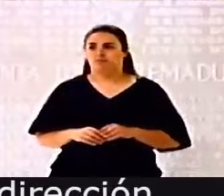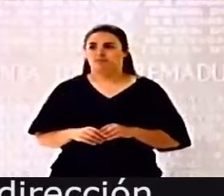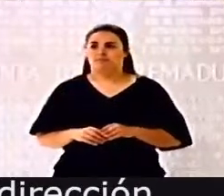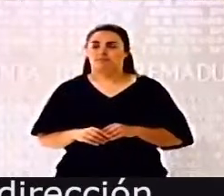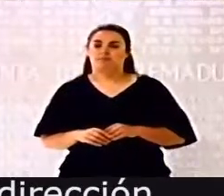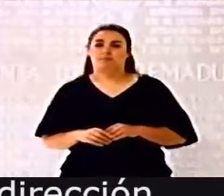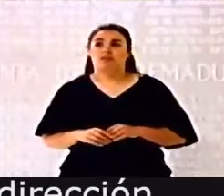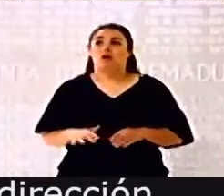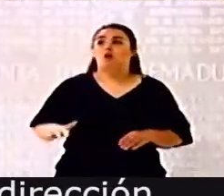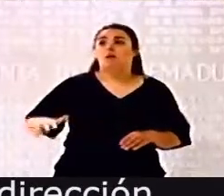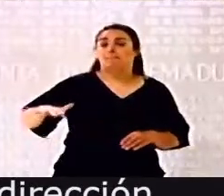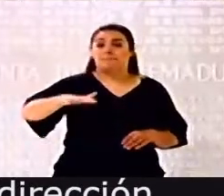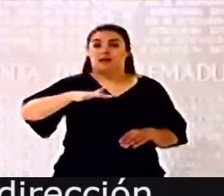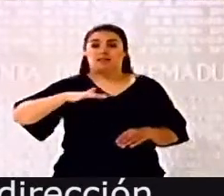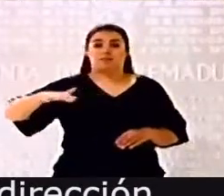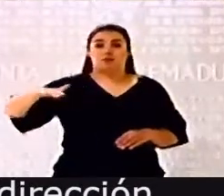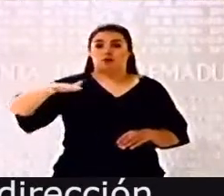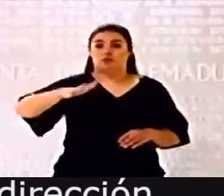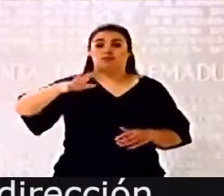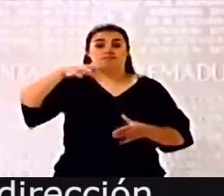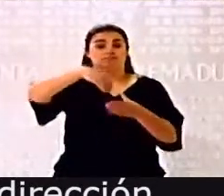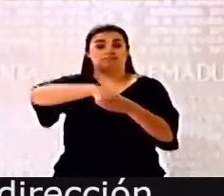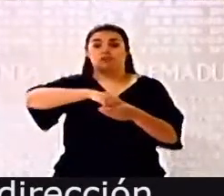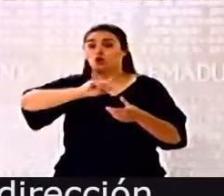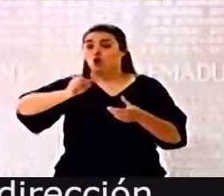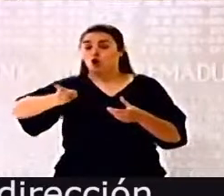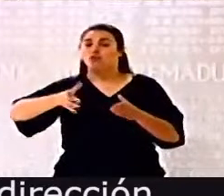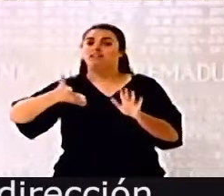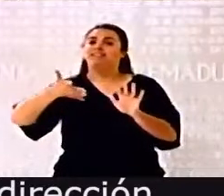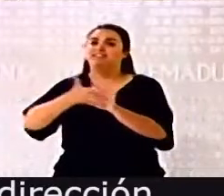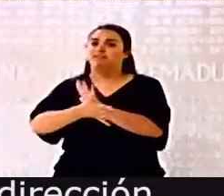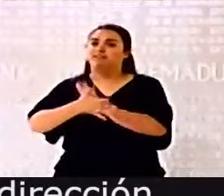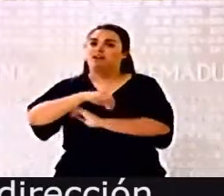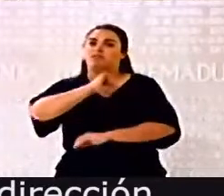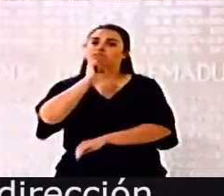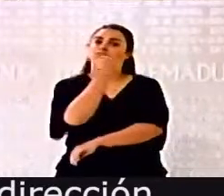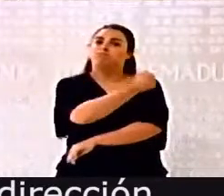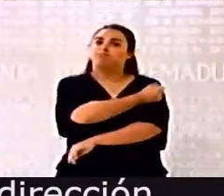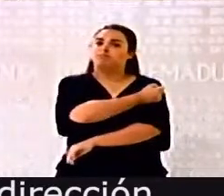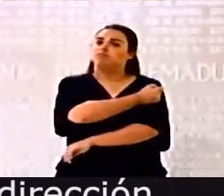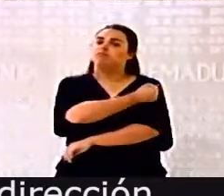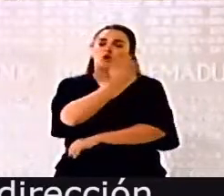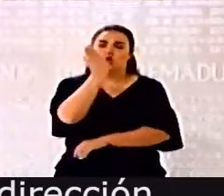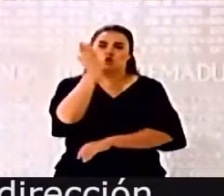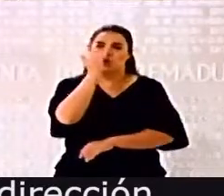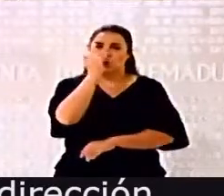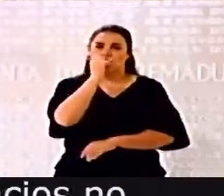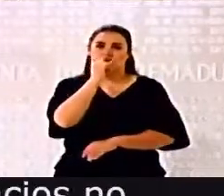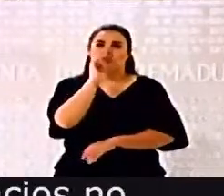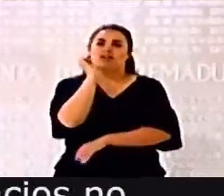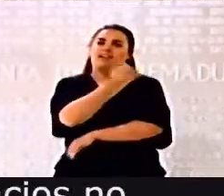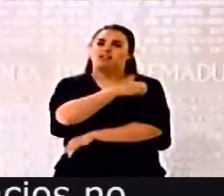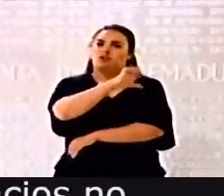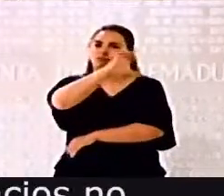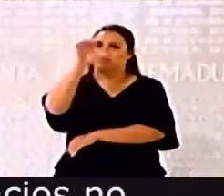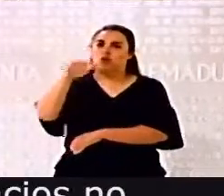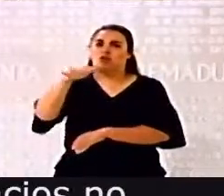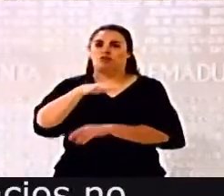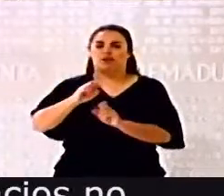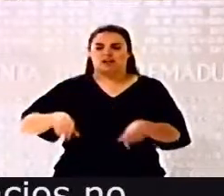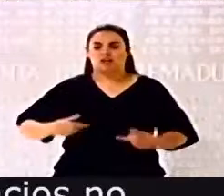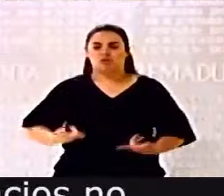Aquellos espacios que no están ahí incluidos es porque no están inscritos en el Registro Europeo de Zonas Naturales de